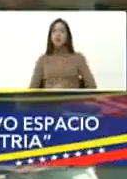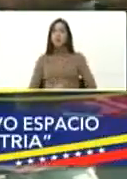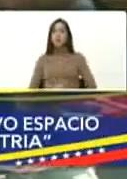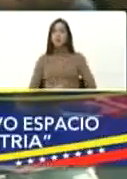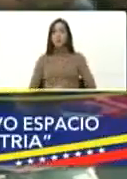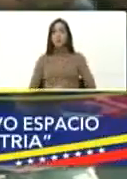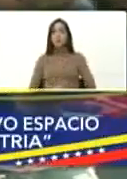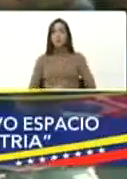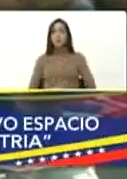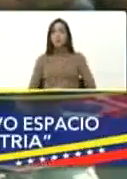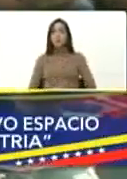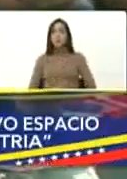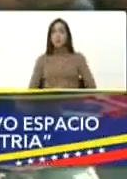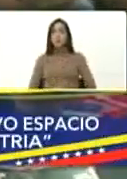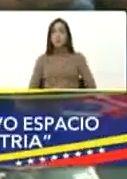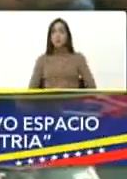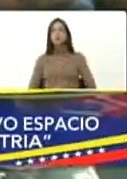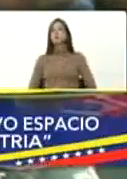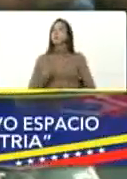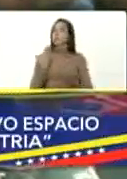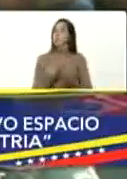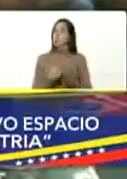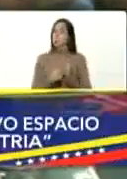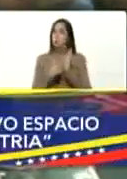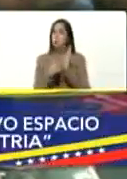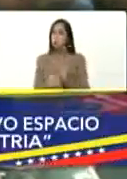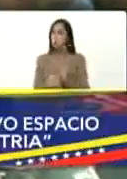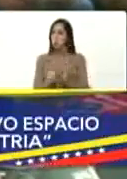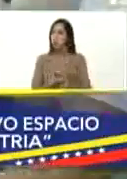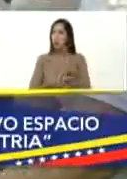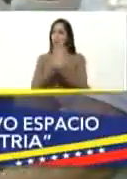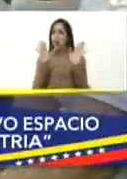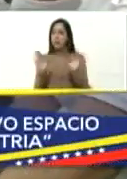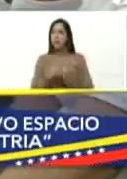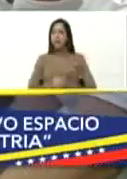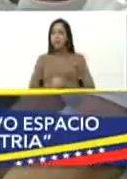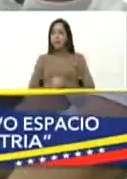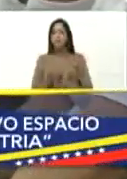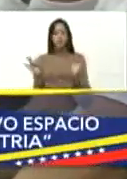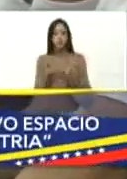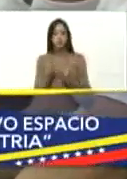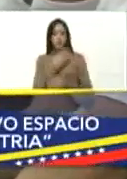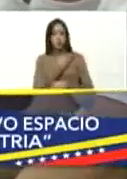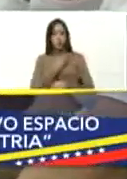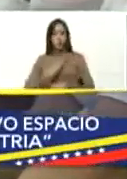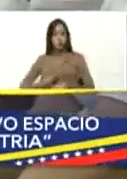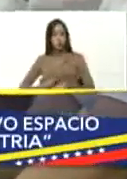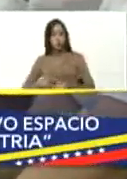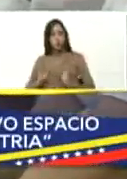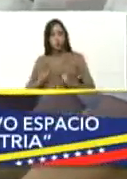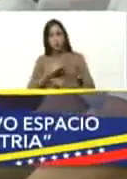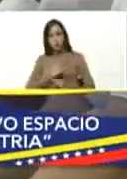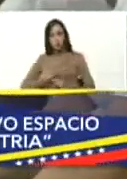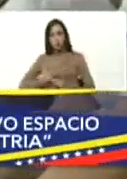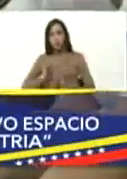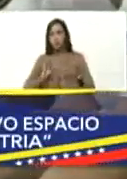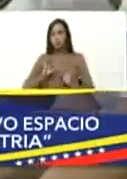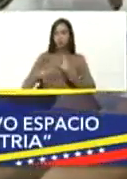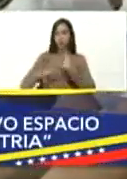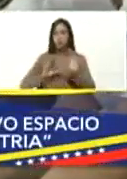Bien, mi comandante presidente, con este testimonio más que elocuente, le devuelvo el pase por si usted quiere